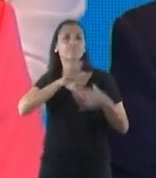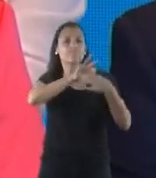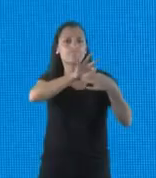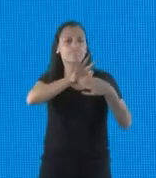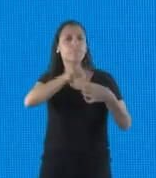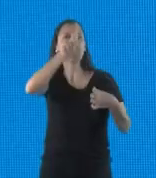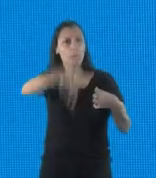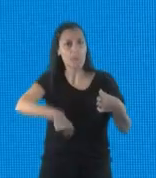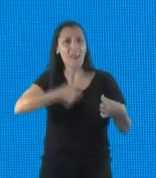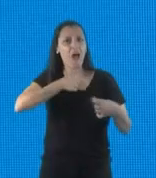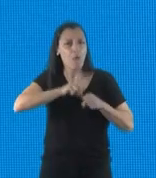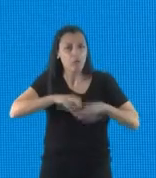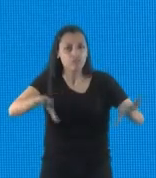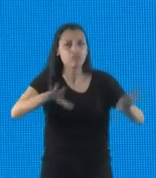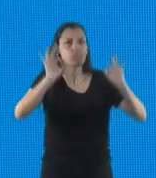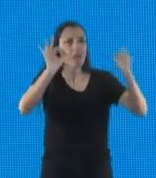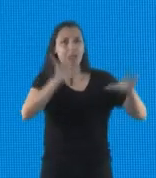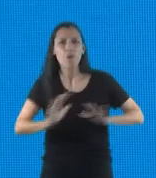uso del agua.